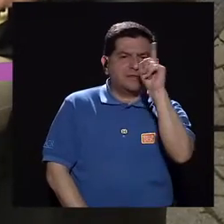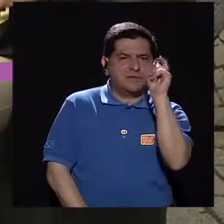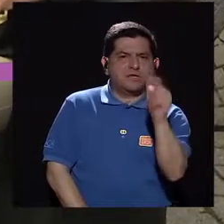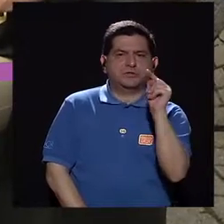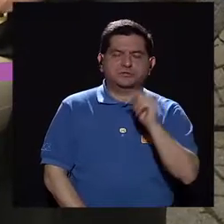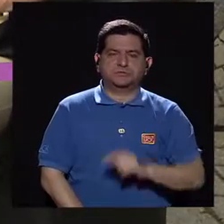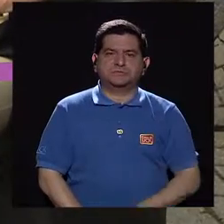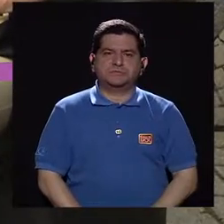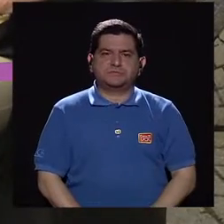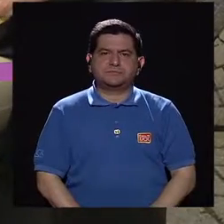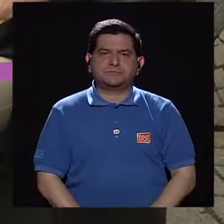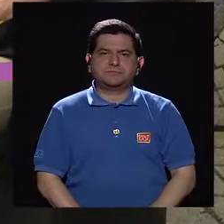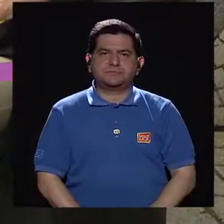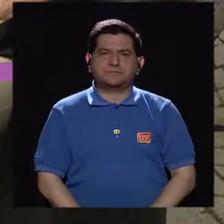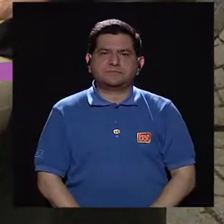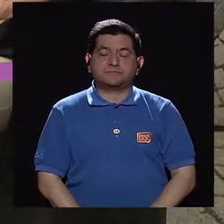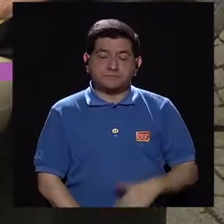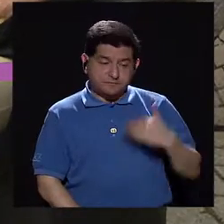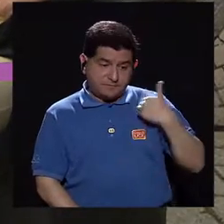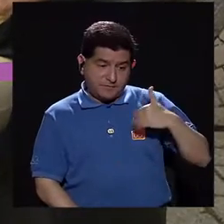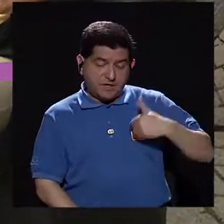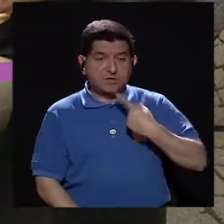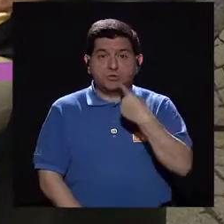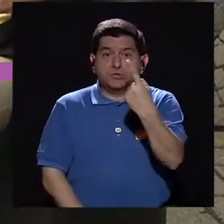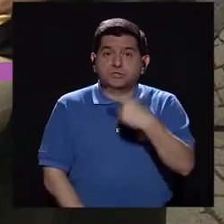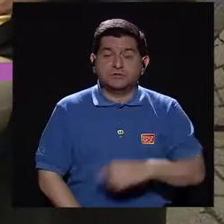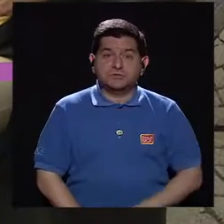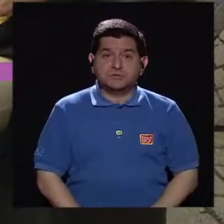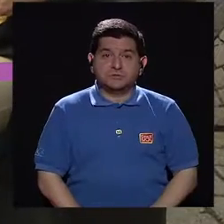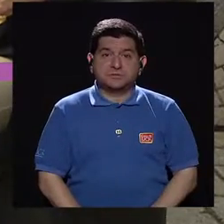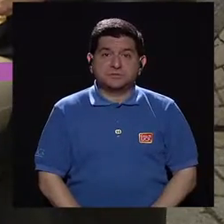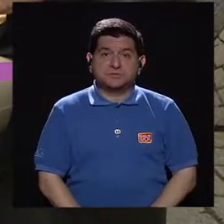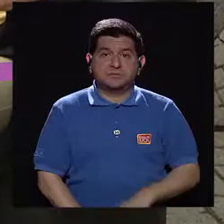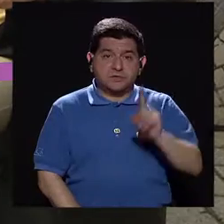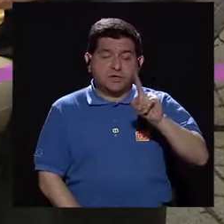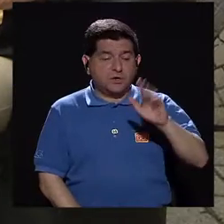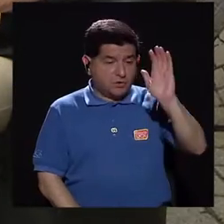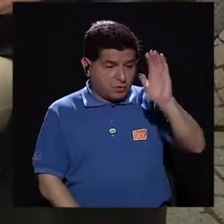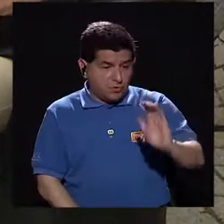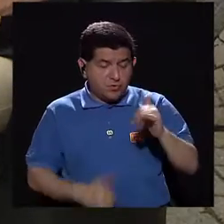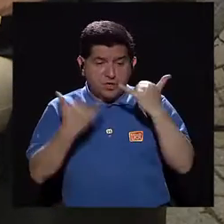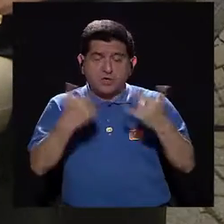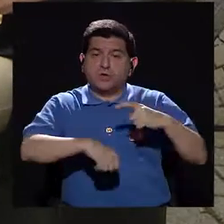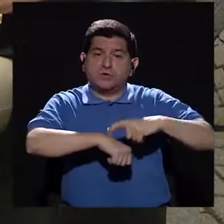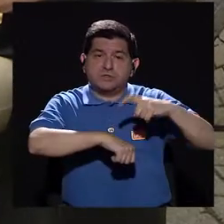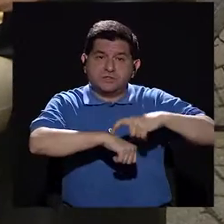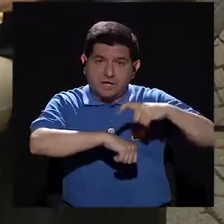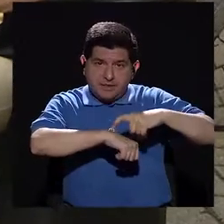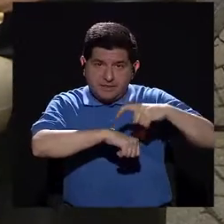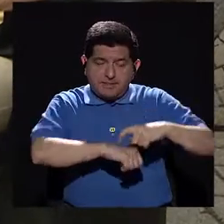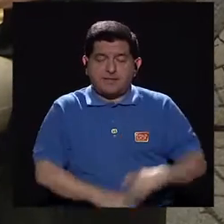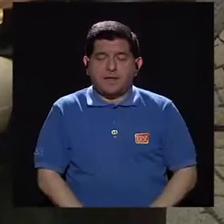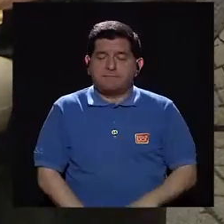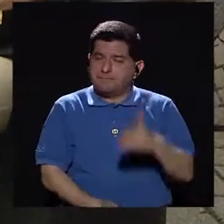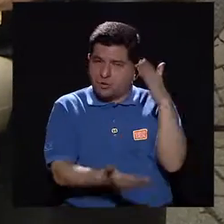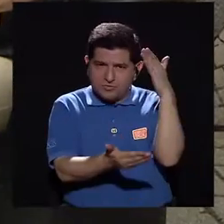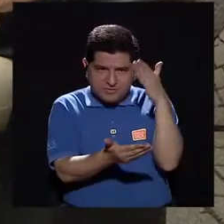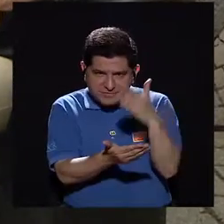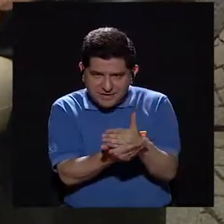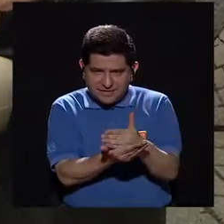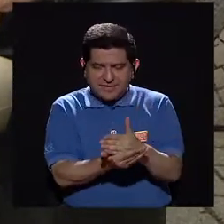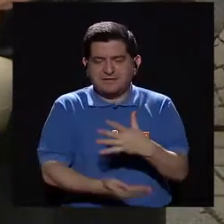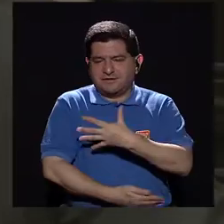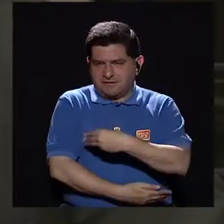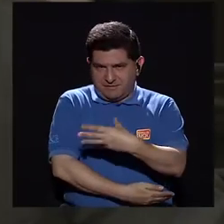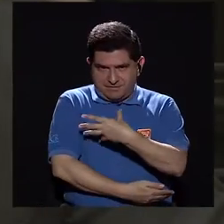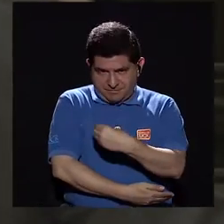en la tercera pregunta, en donde pues el señor indica, bueno, que cuando un niño ya está en periodo de ir